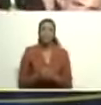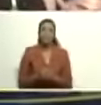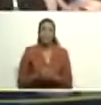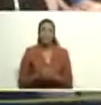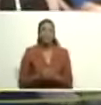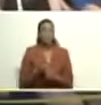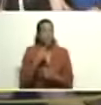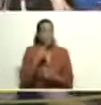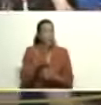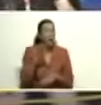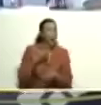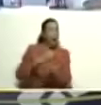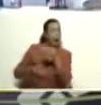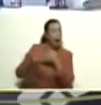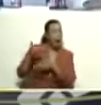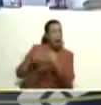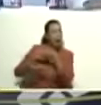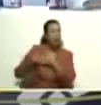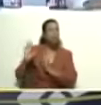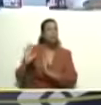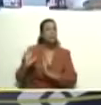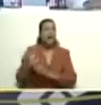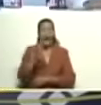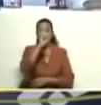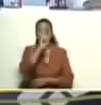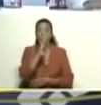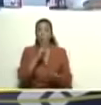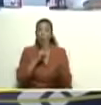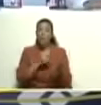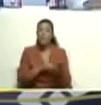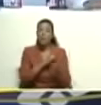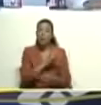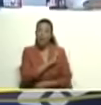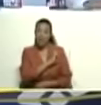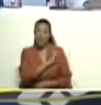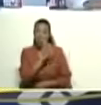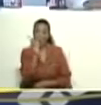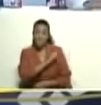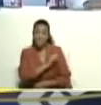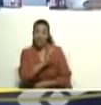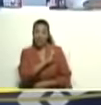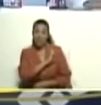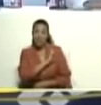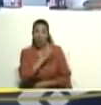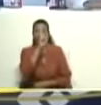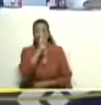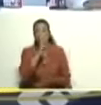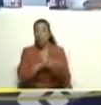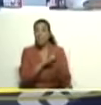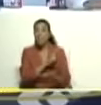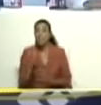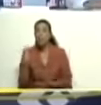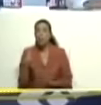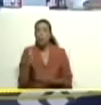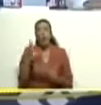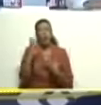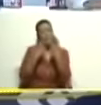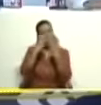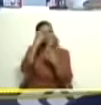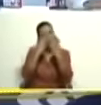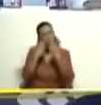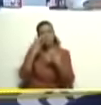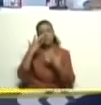Por eso decía que en enero del 22, de la evaluación, tanto tiempo para pensar, ¿verdad,